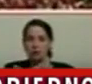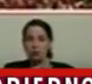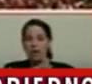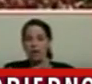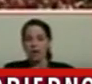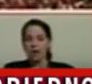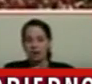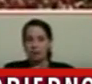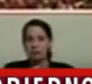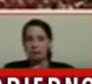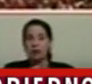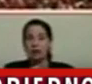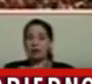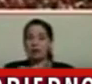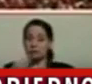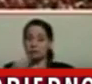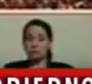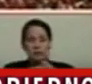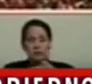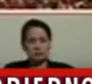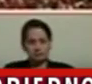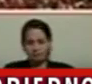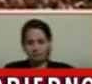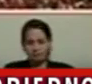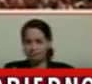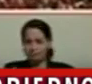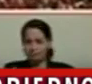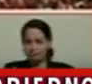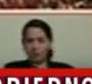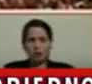democracia y a la libertad de todo el pueblo de Venezuela.